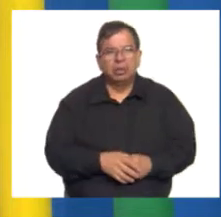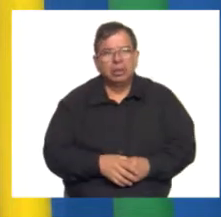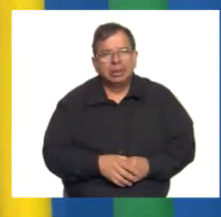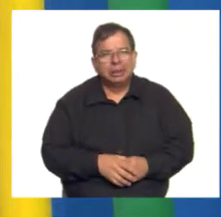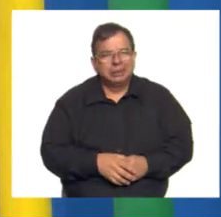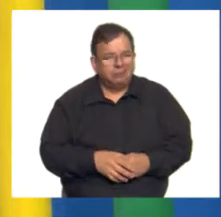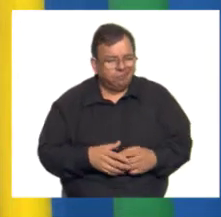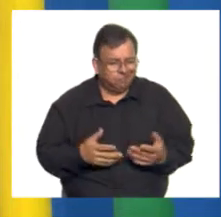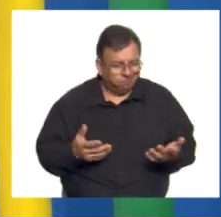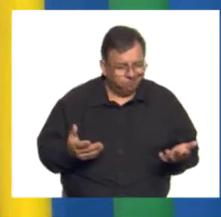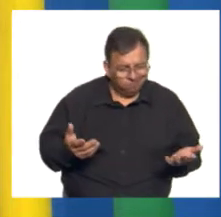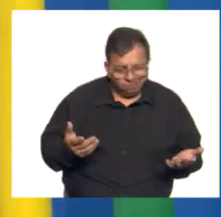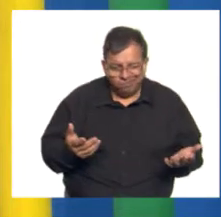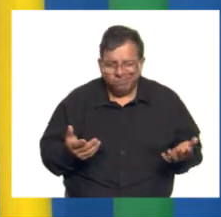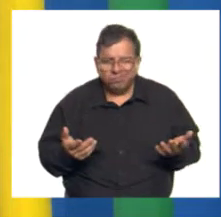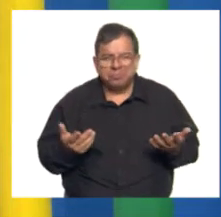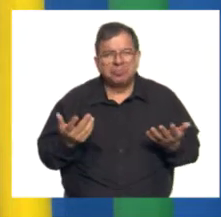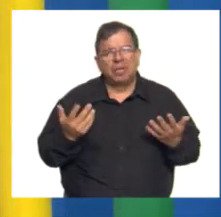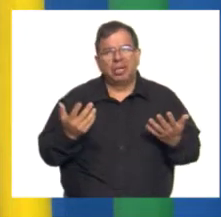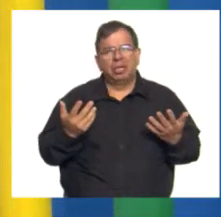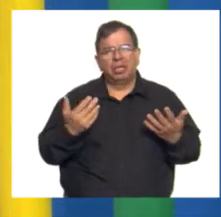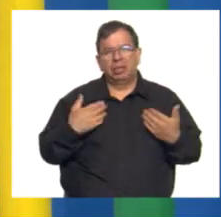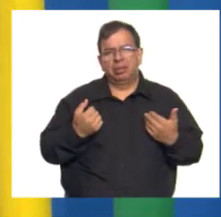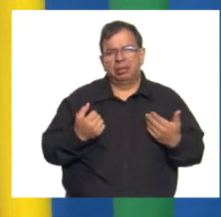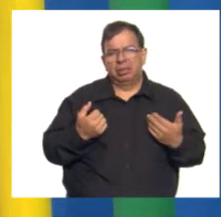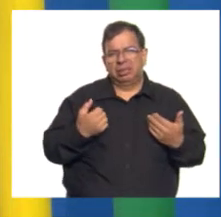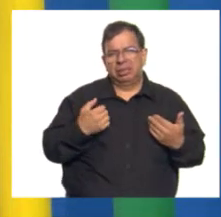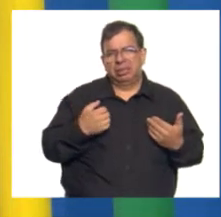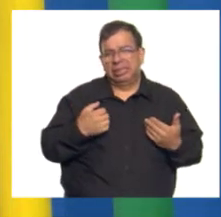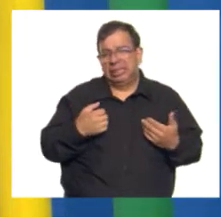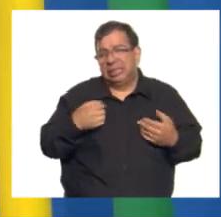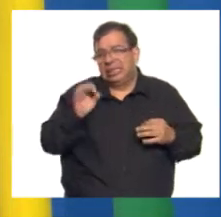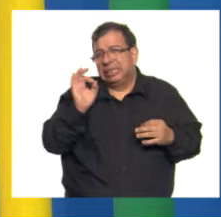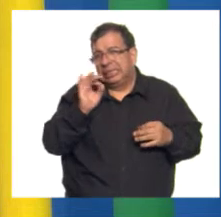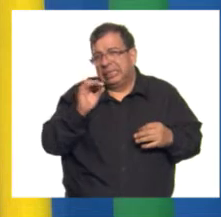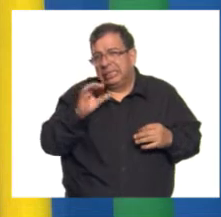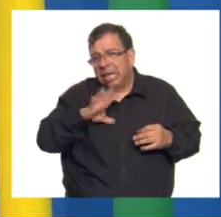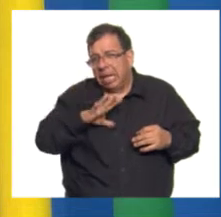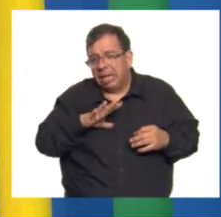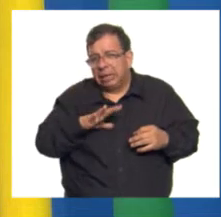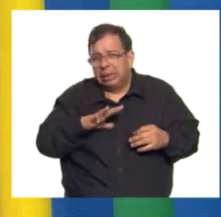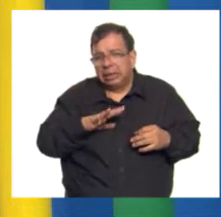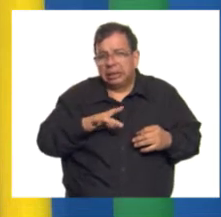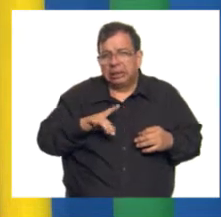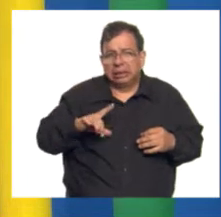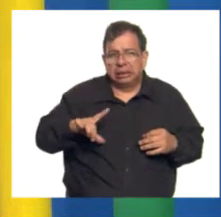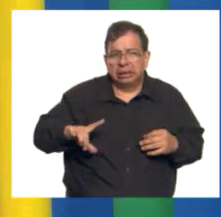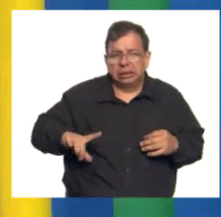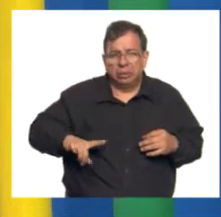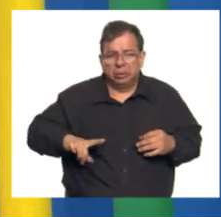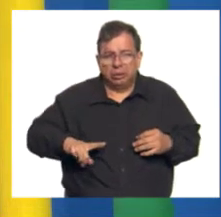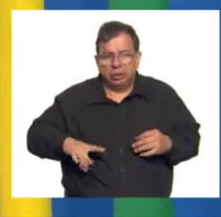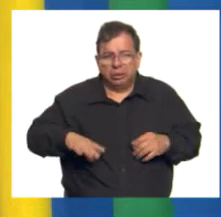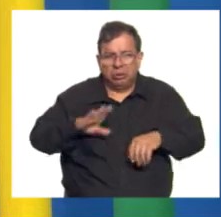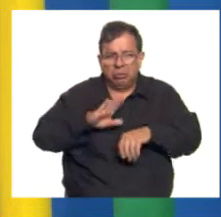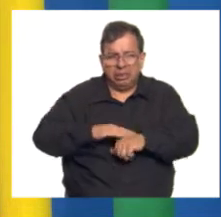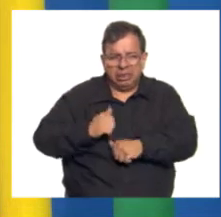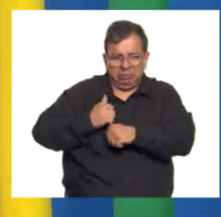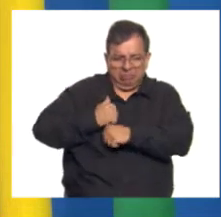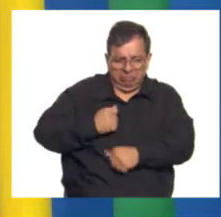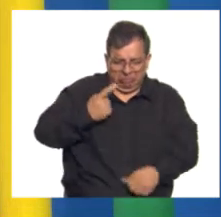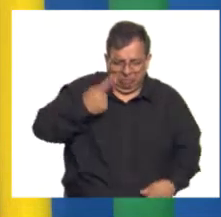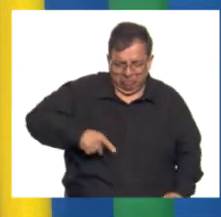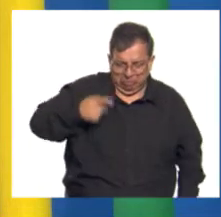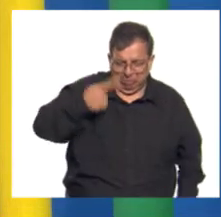Pues yo entiendo que hubiera quien temiera que el Estado se volviera más autoritario, pero no